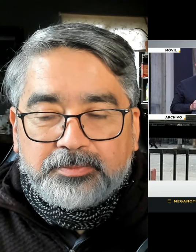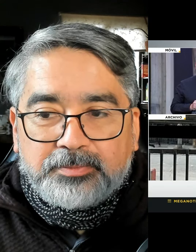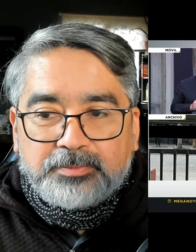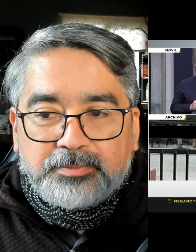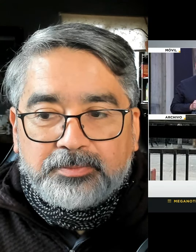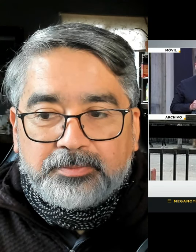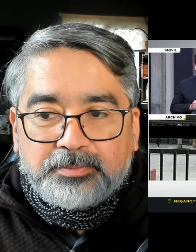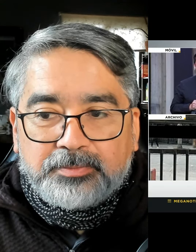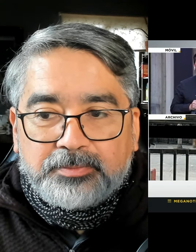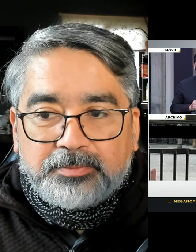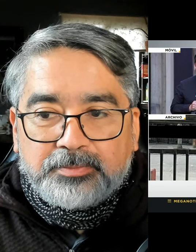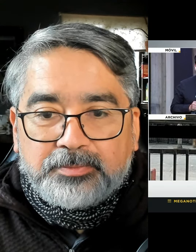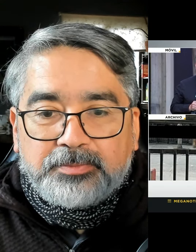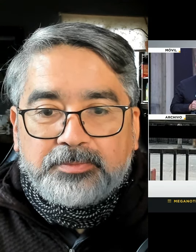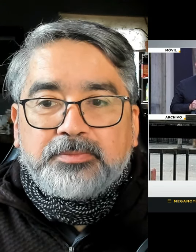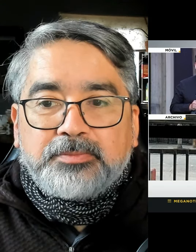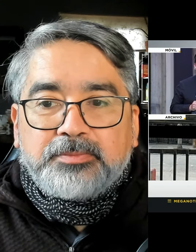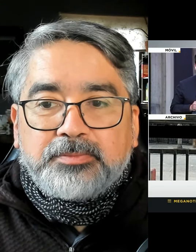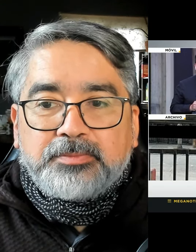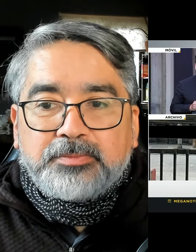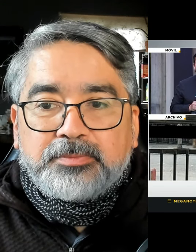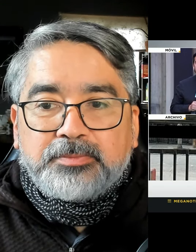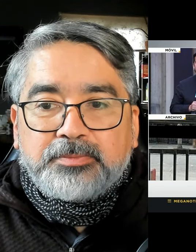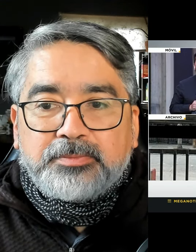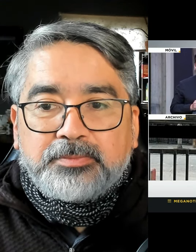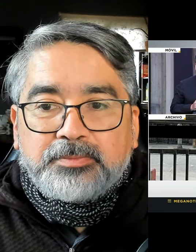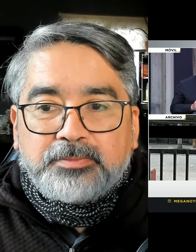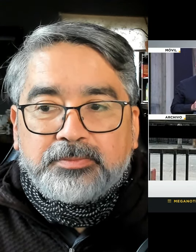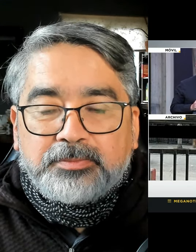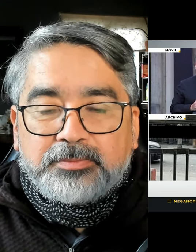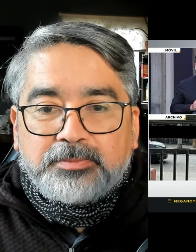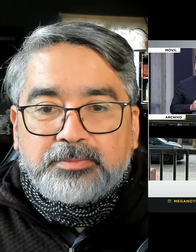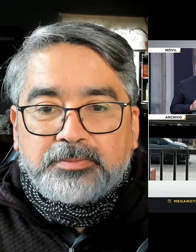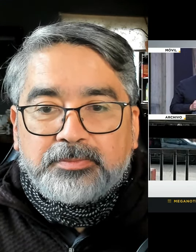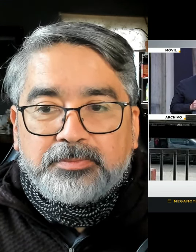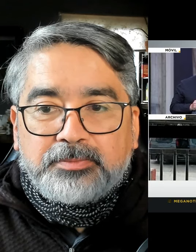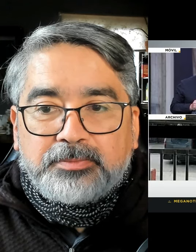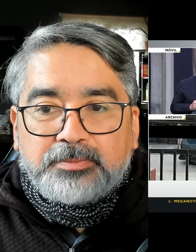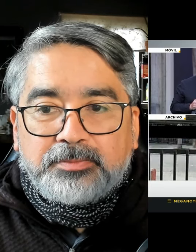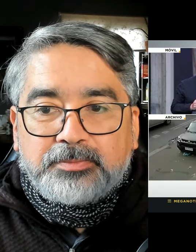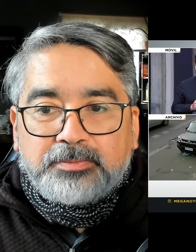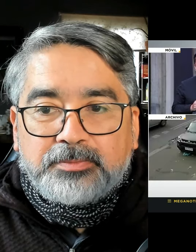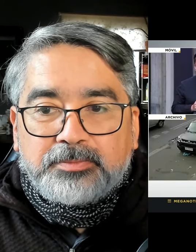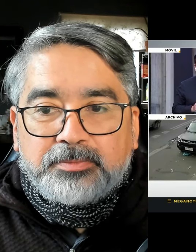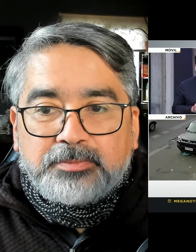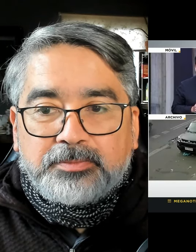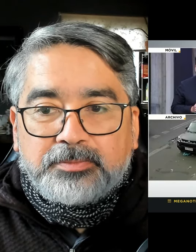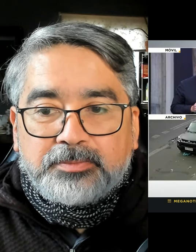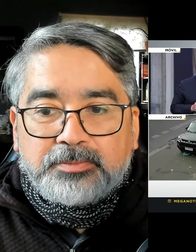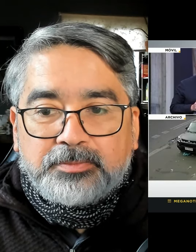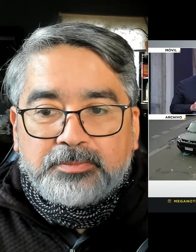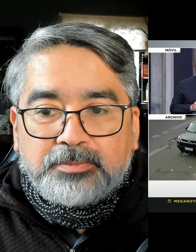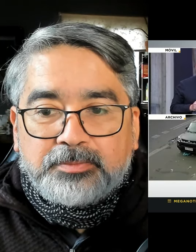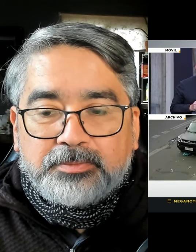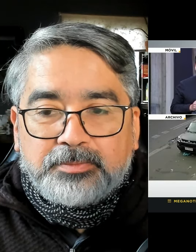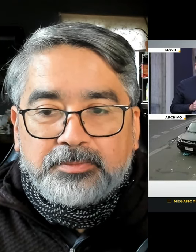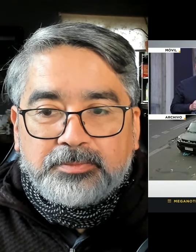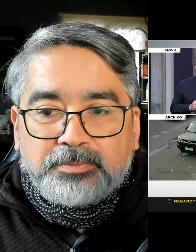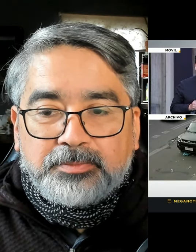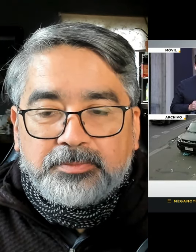van a comprar sino que al interior de sus casas todo lo que engloba obviamente la delincuencia en nuestro país pero que está atacando derechamente a los adultos